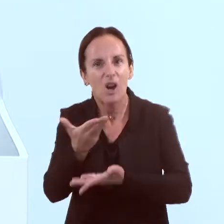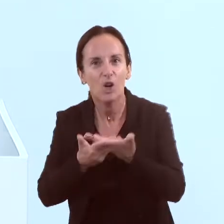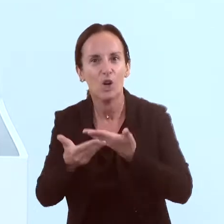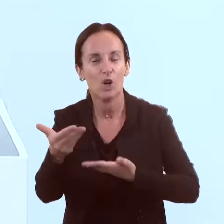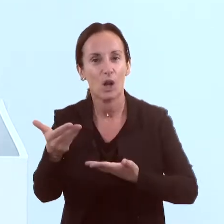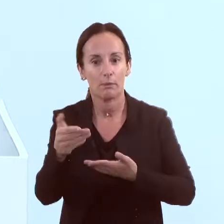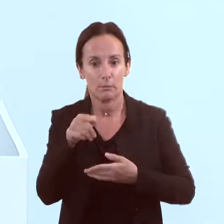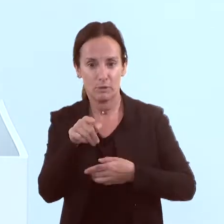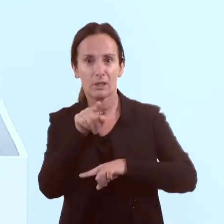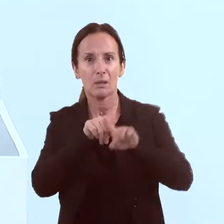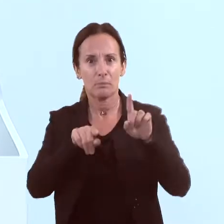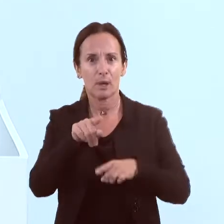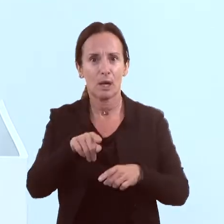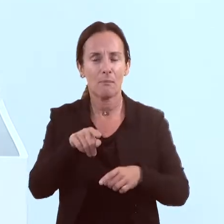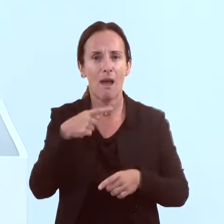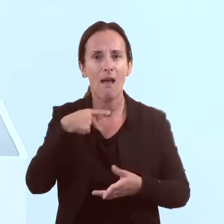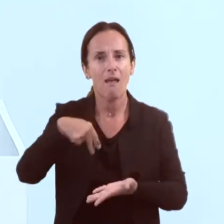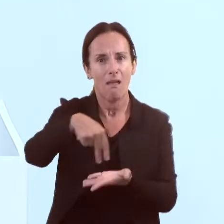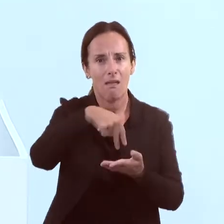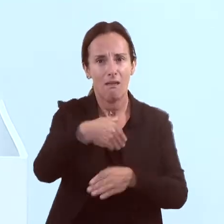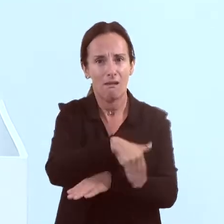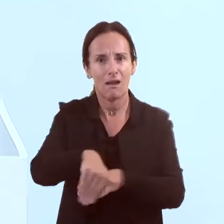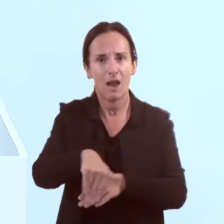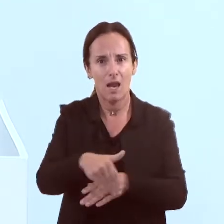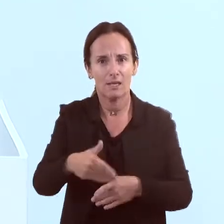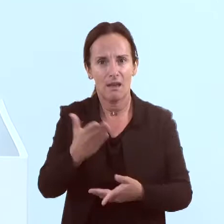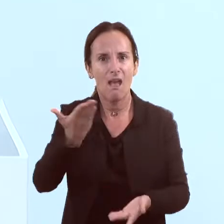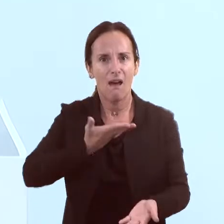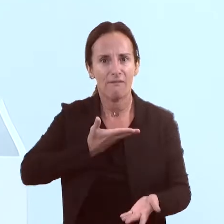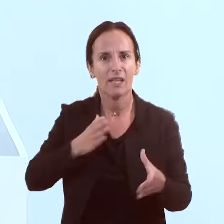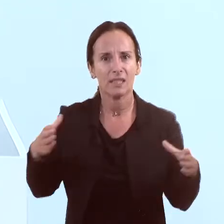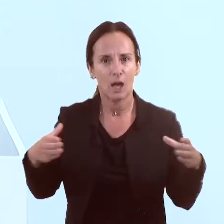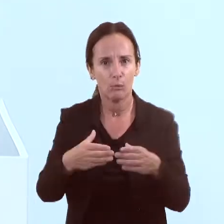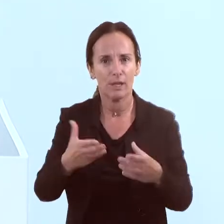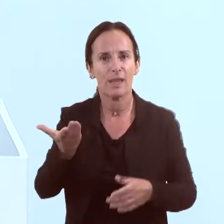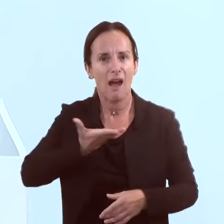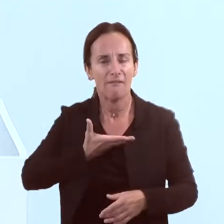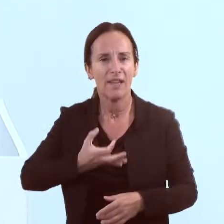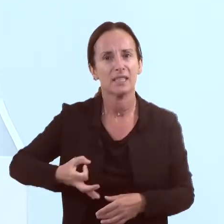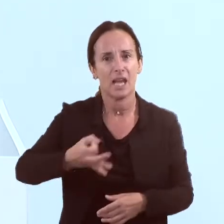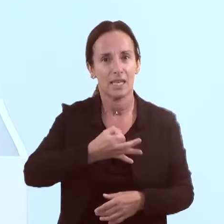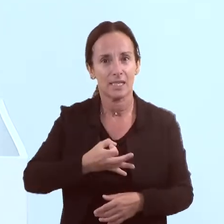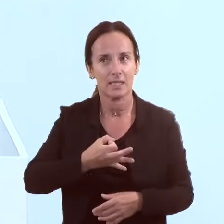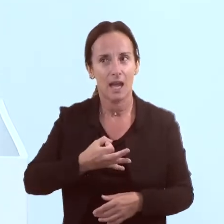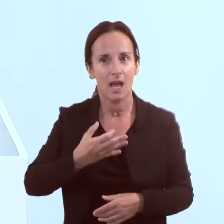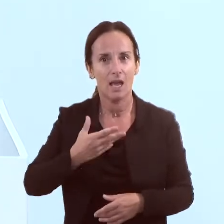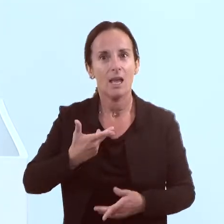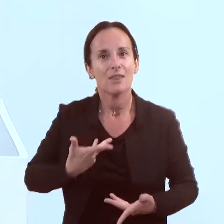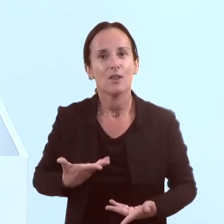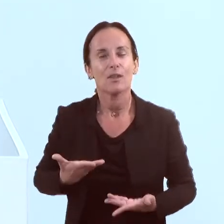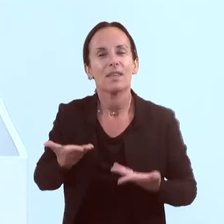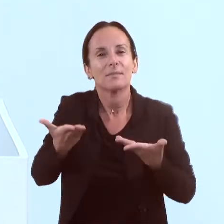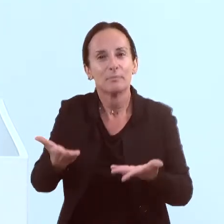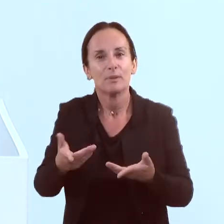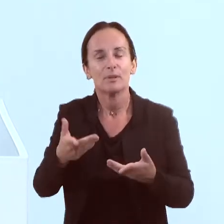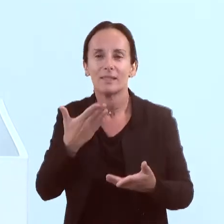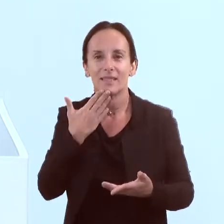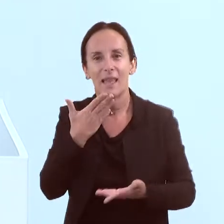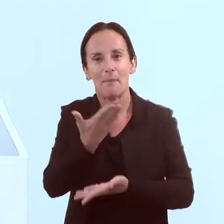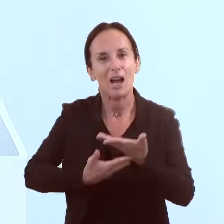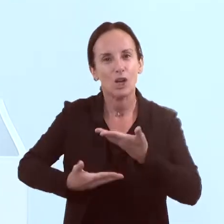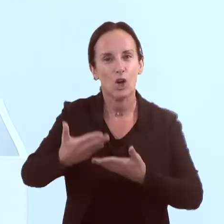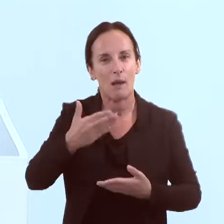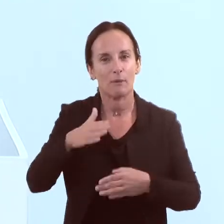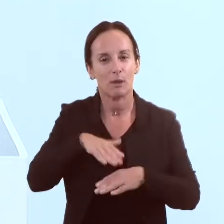propia comunidad, a su propia ciudad, a su propia isla. Así es que invitamos a todas las personas que tengan